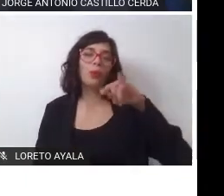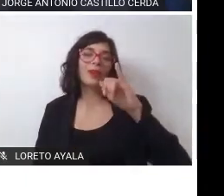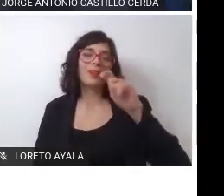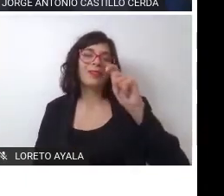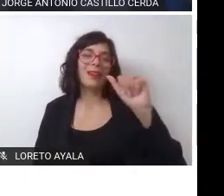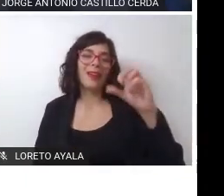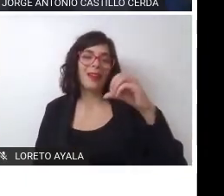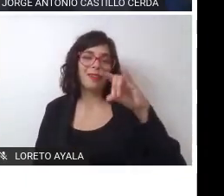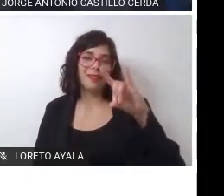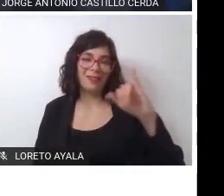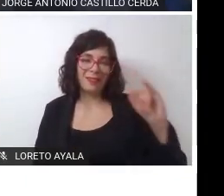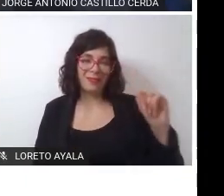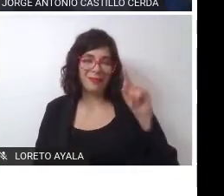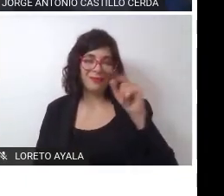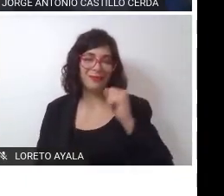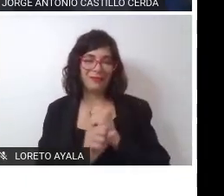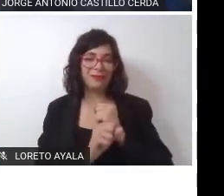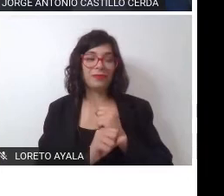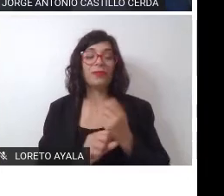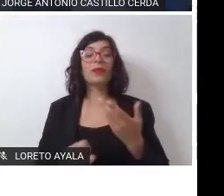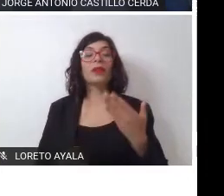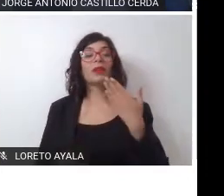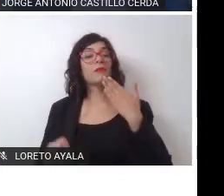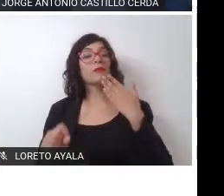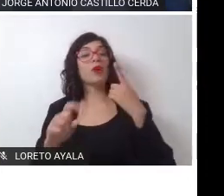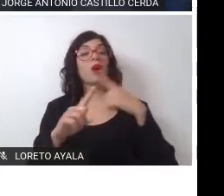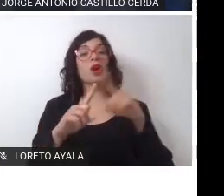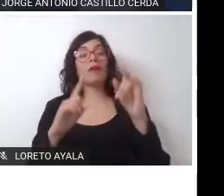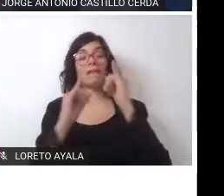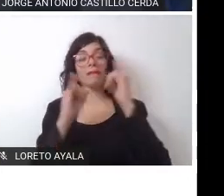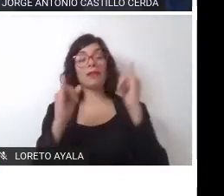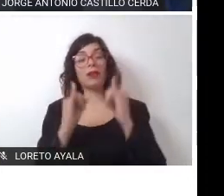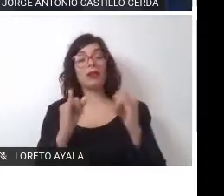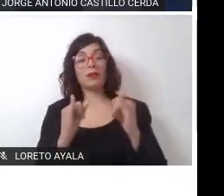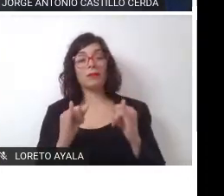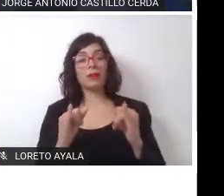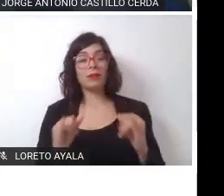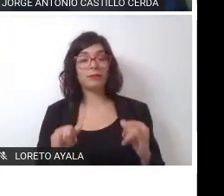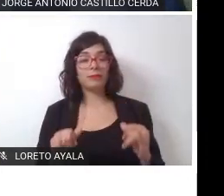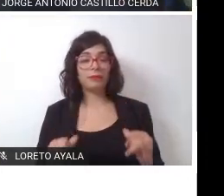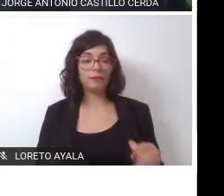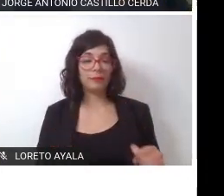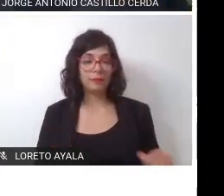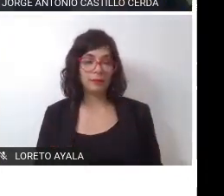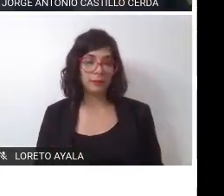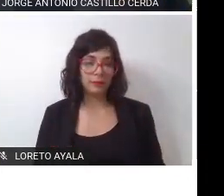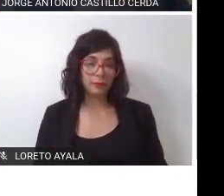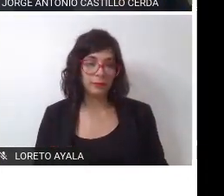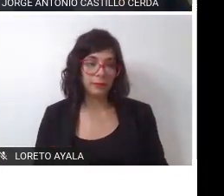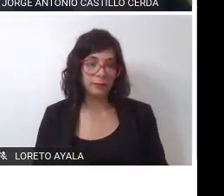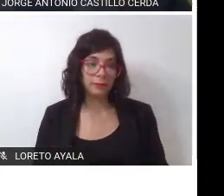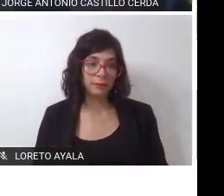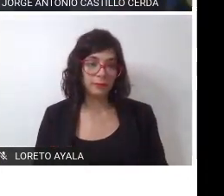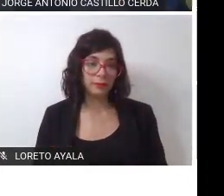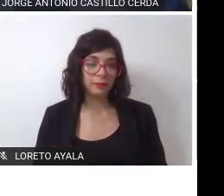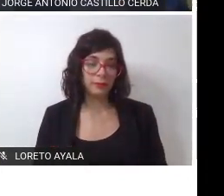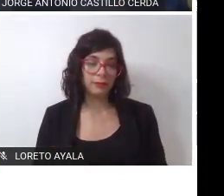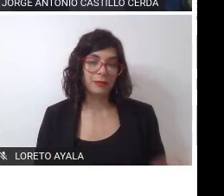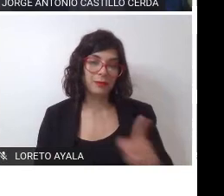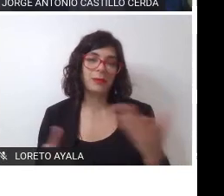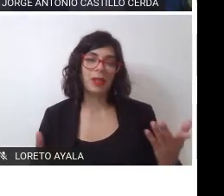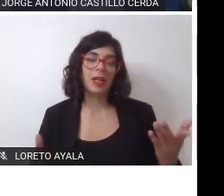También, otra fórmula, este es del Departamento de Cultura de la